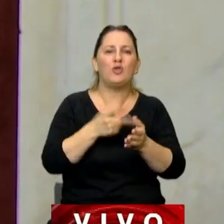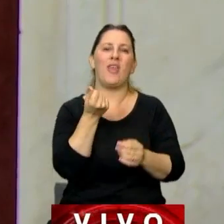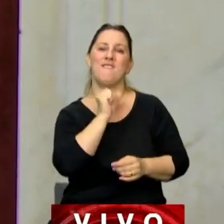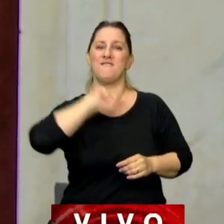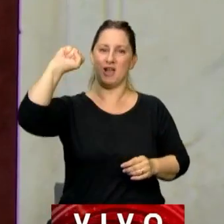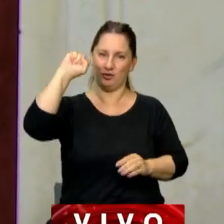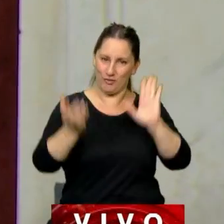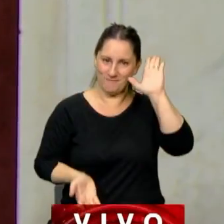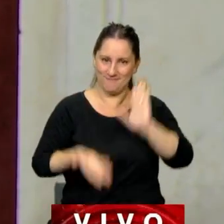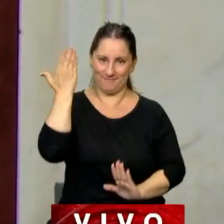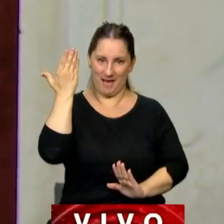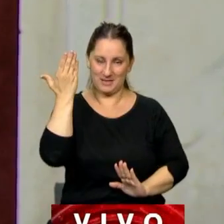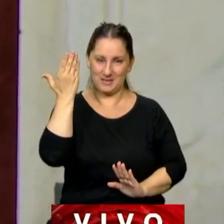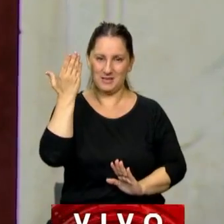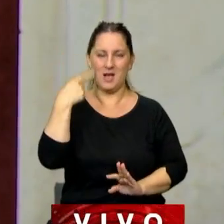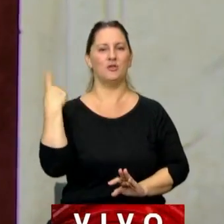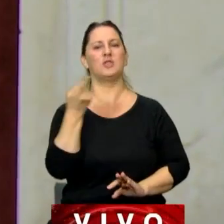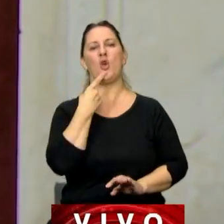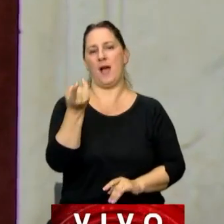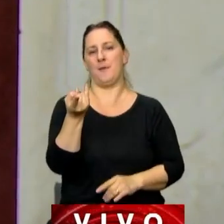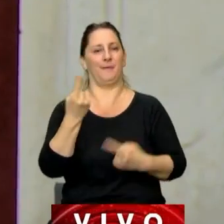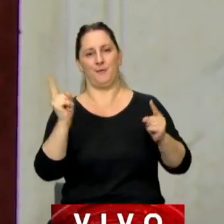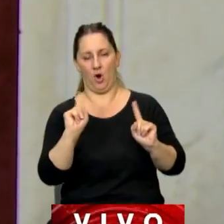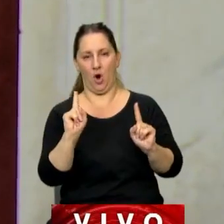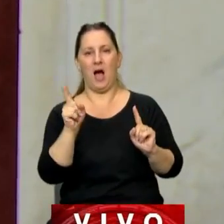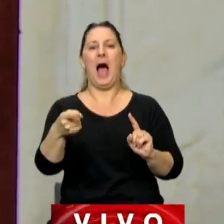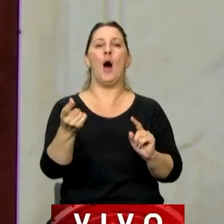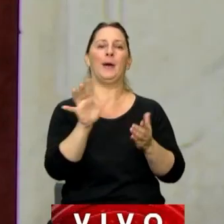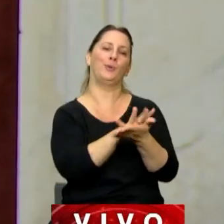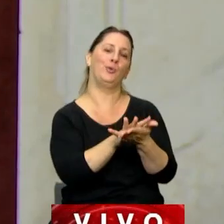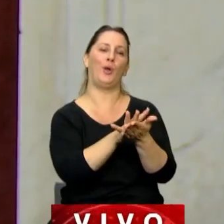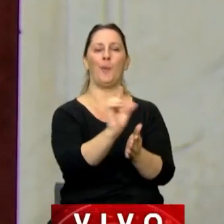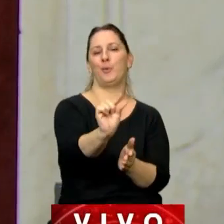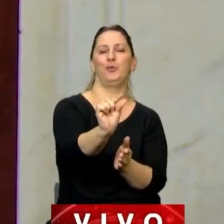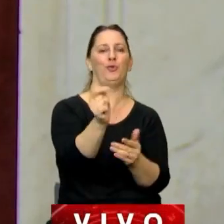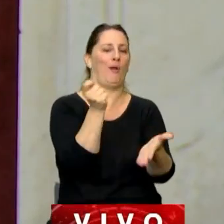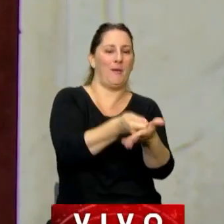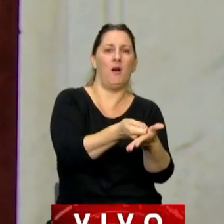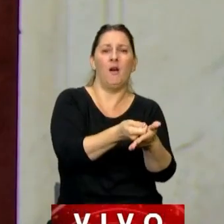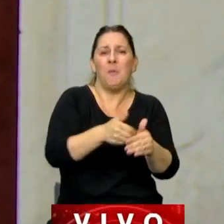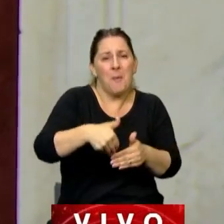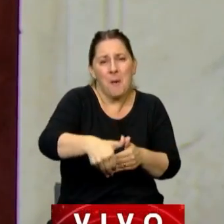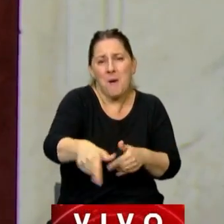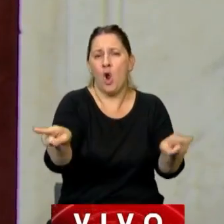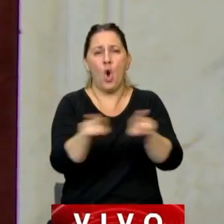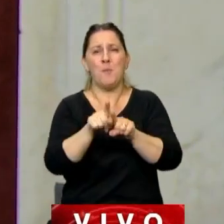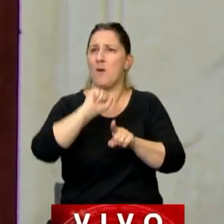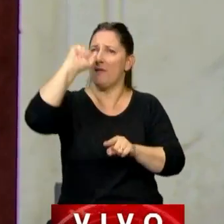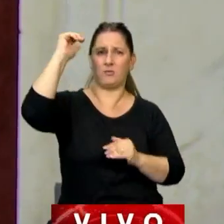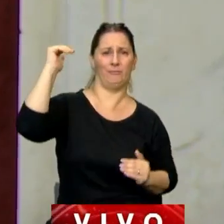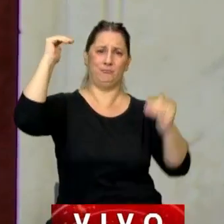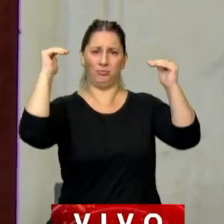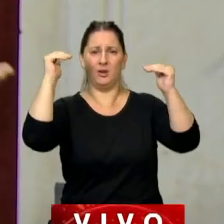inflacionario. Entonces, no engañemos, porque ahora le damos un parche por un tiempo, después va a volver a pasar otra cosa, va a venir